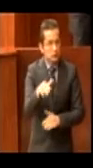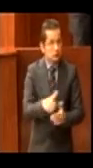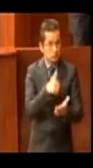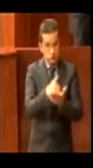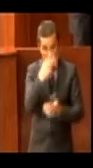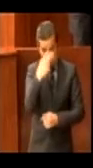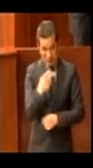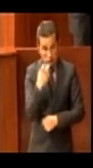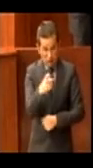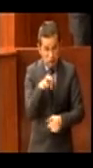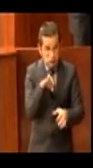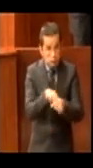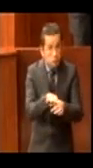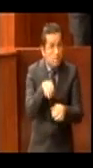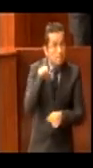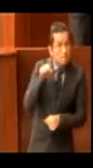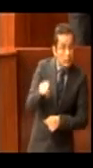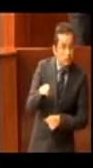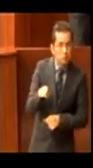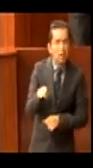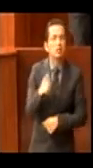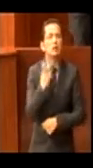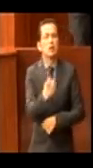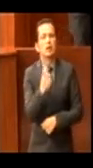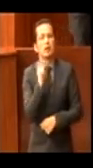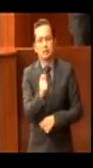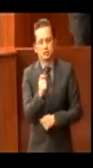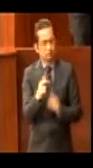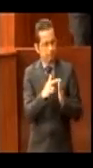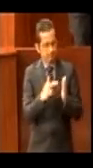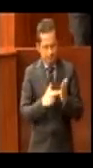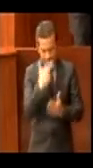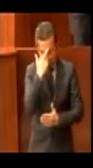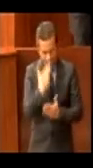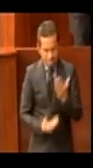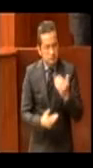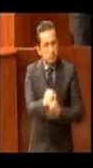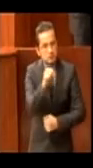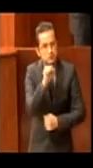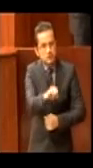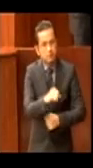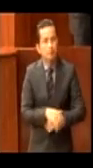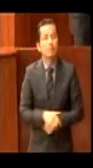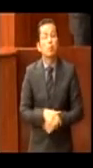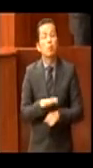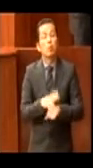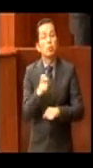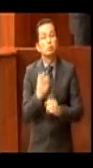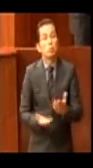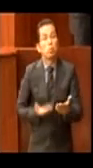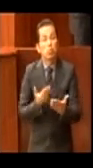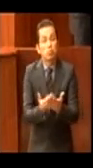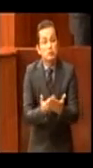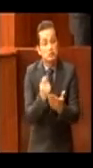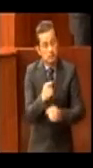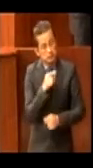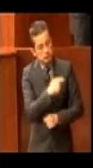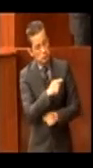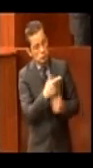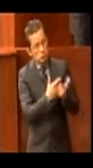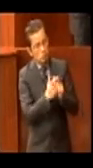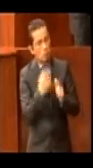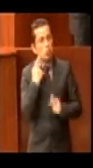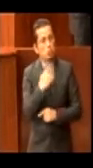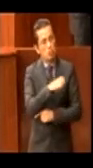en la que el contienda constituye un uso indebido de la pauta por lo que se propone imponer a morena una